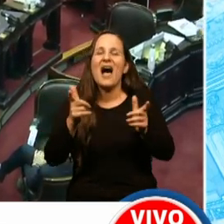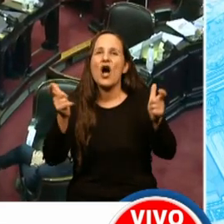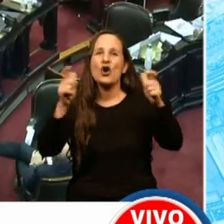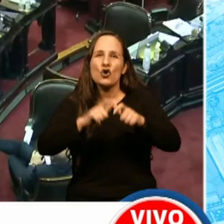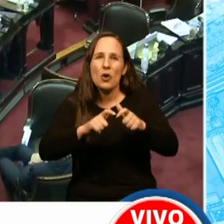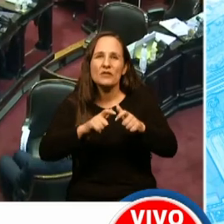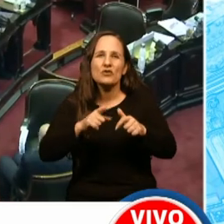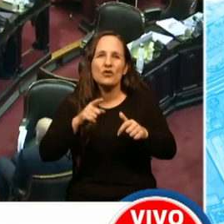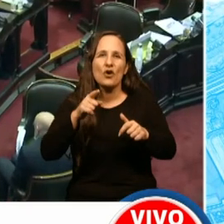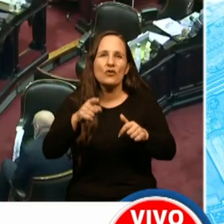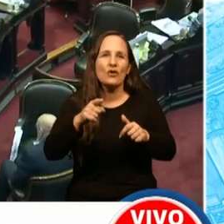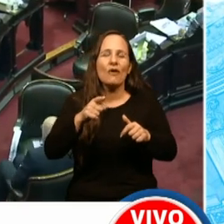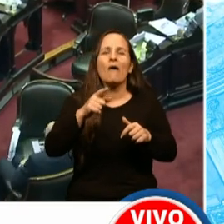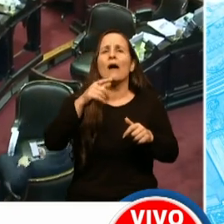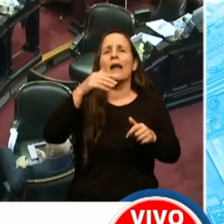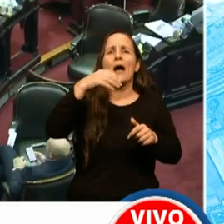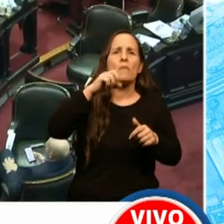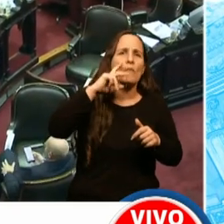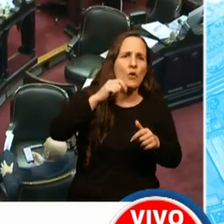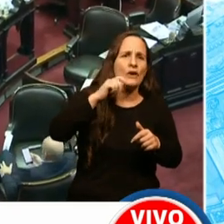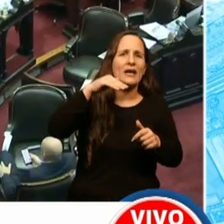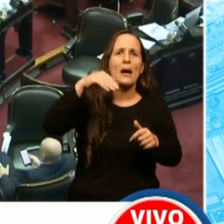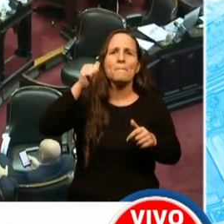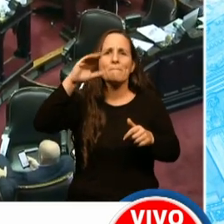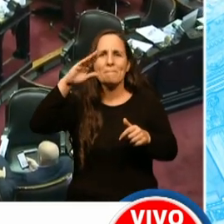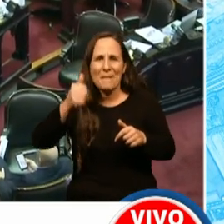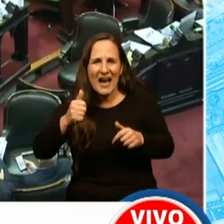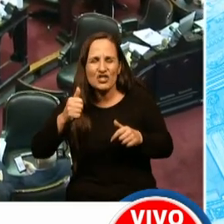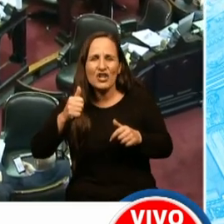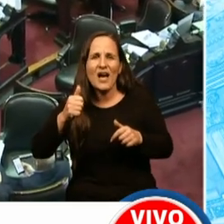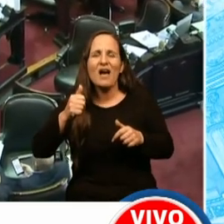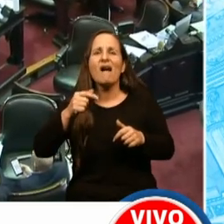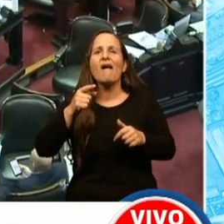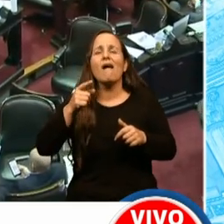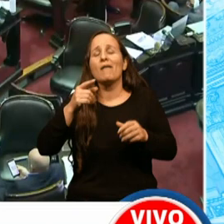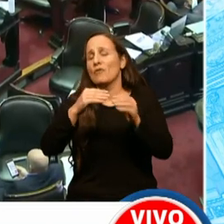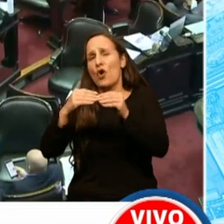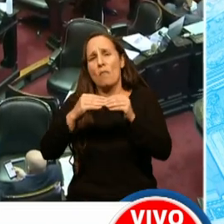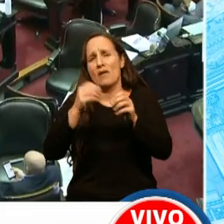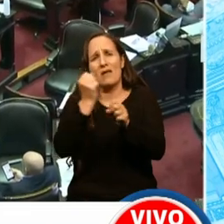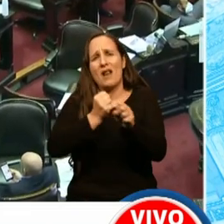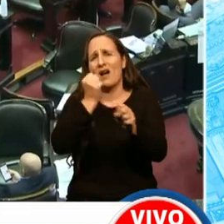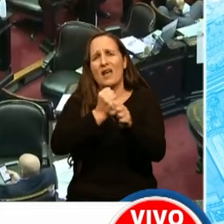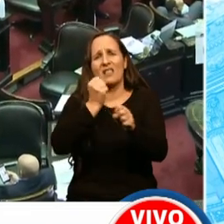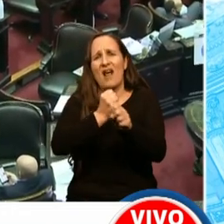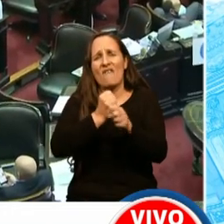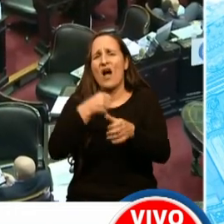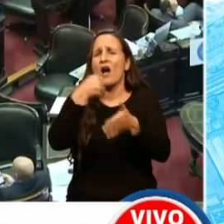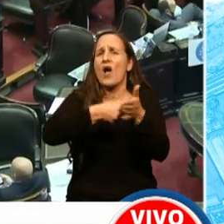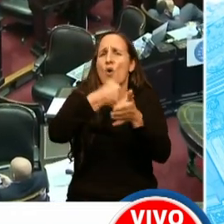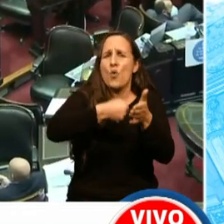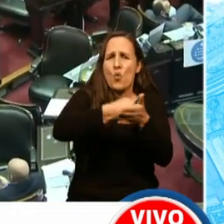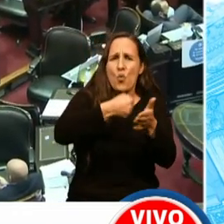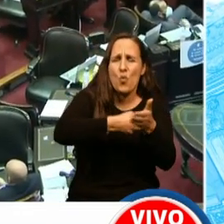de esa bonita marcha a todas las compañeras y que han trabajado tanto en este tema que han luchado que han